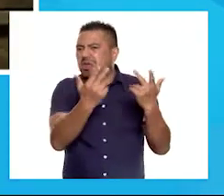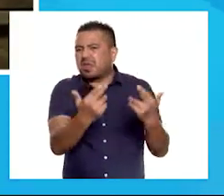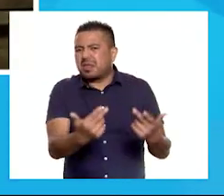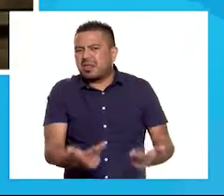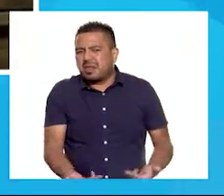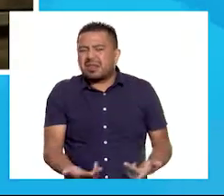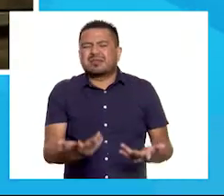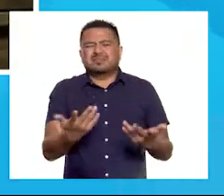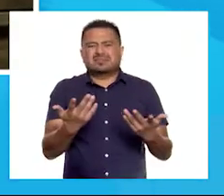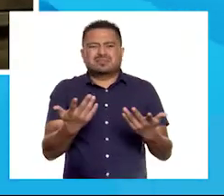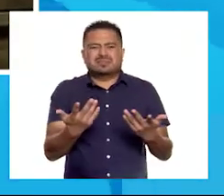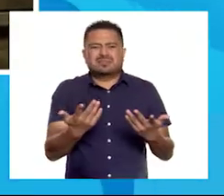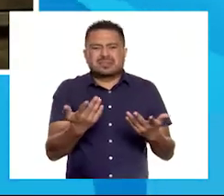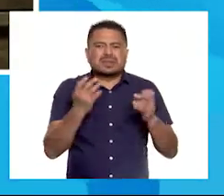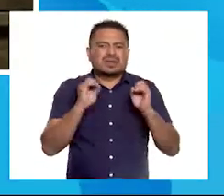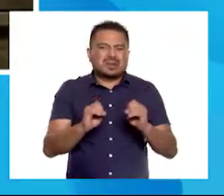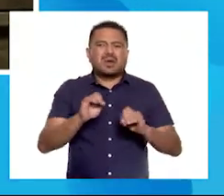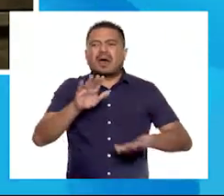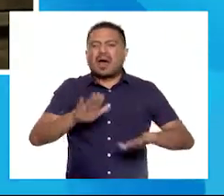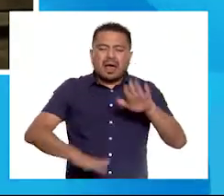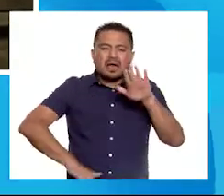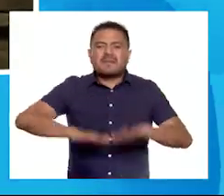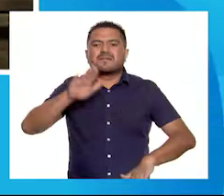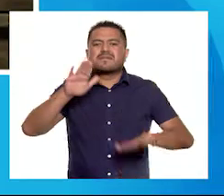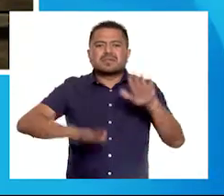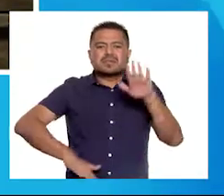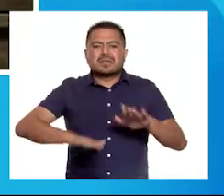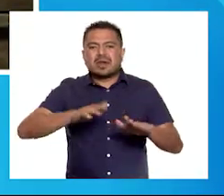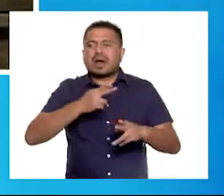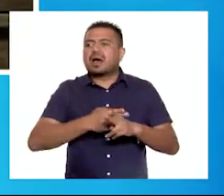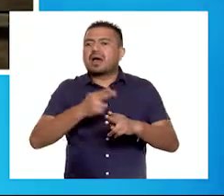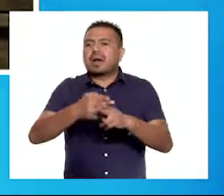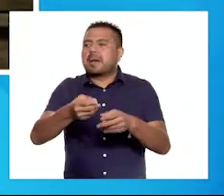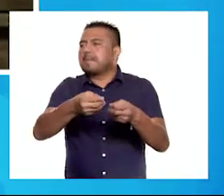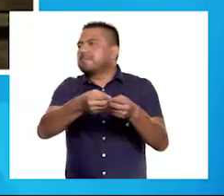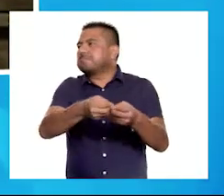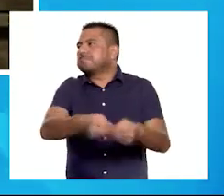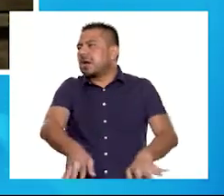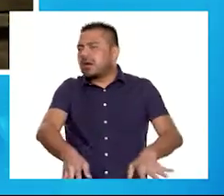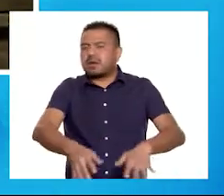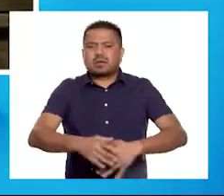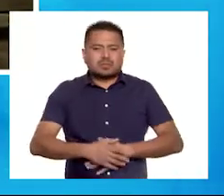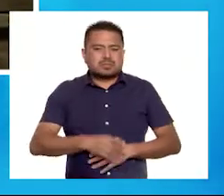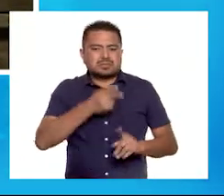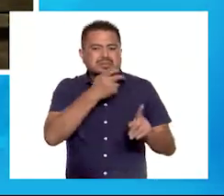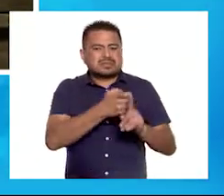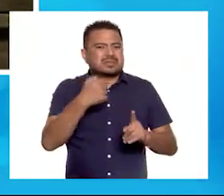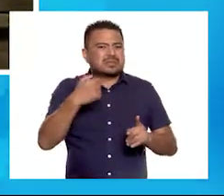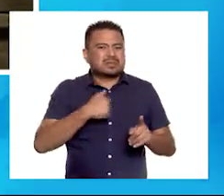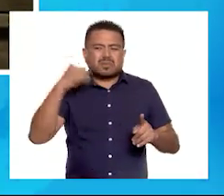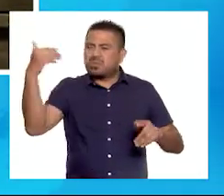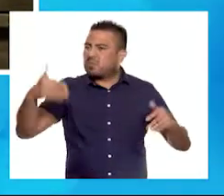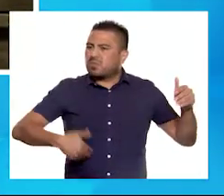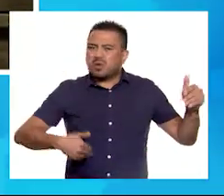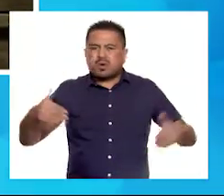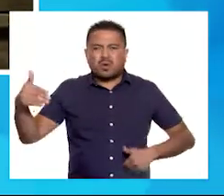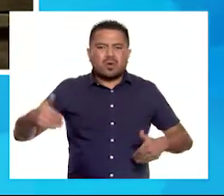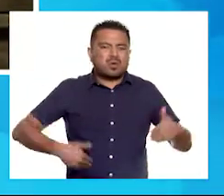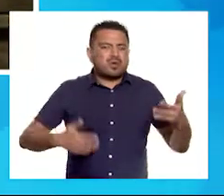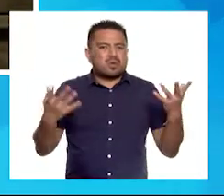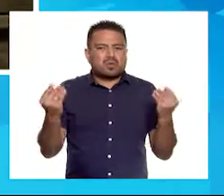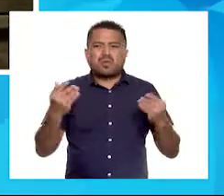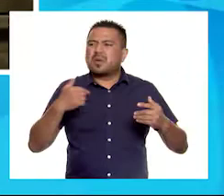rompiendo, maltratando o en ocasiones hasta los pierden. Y eso a mí me molesta.